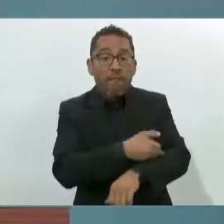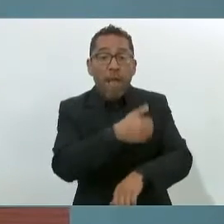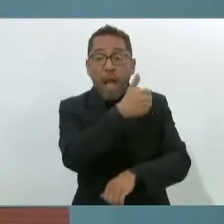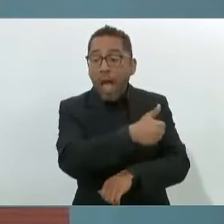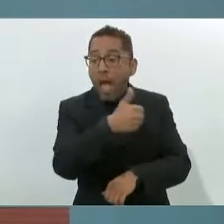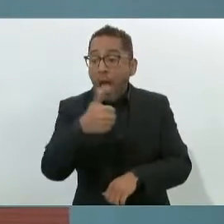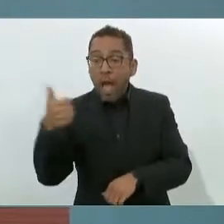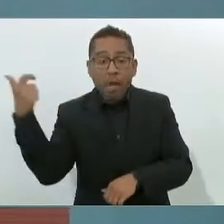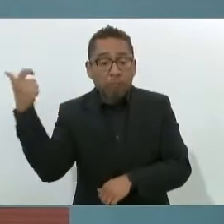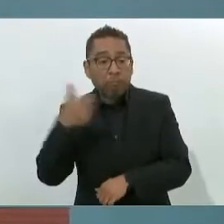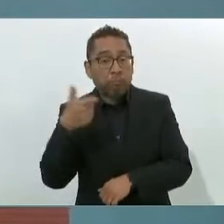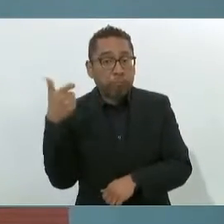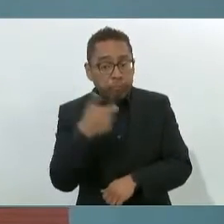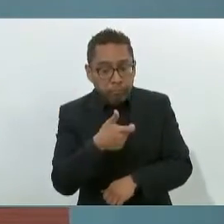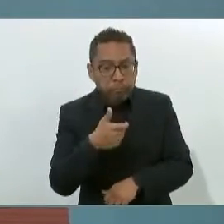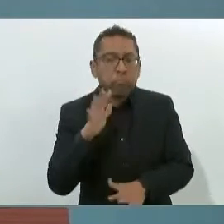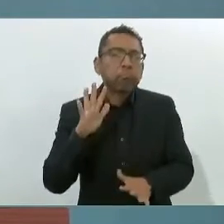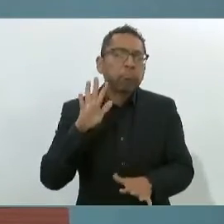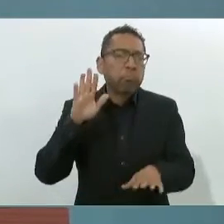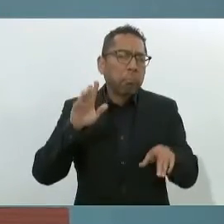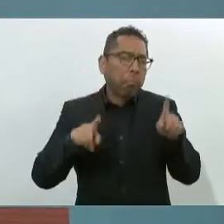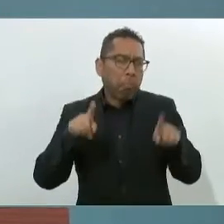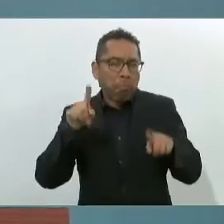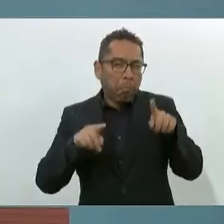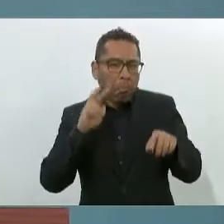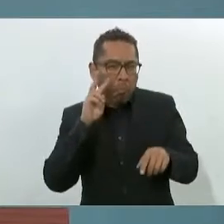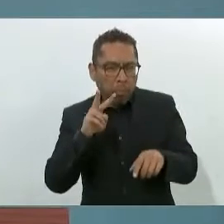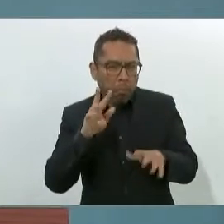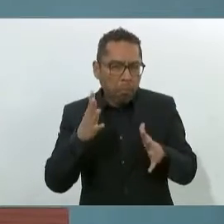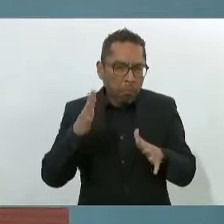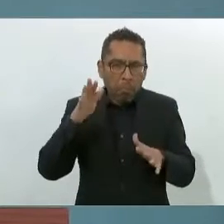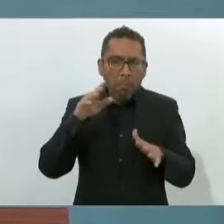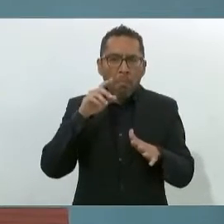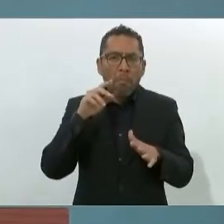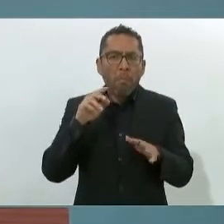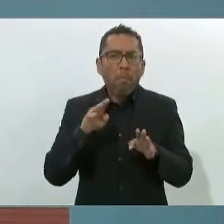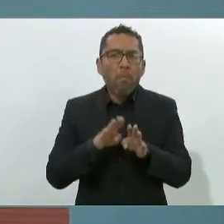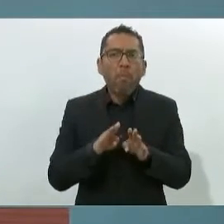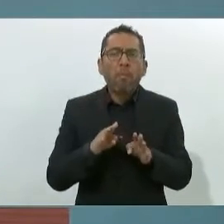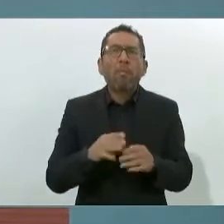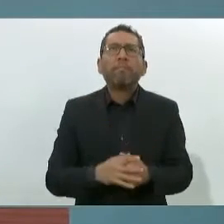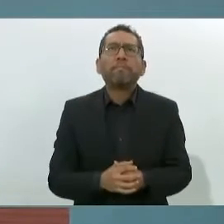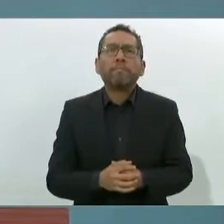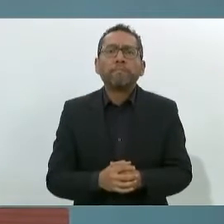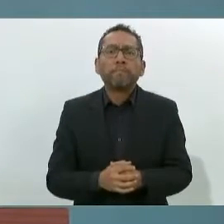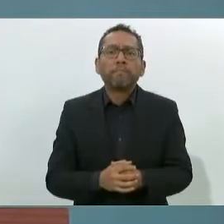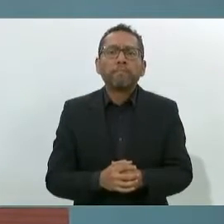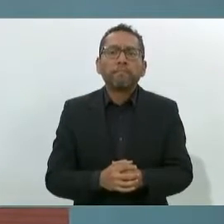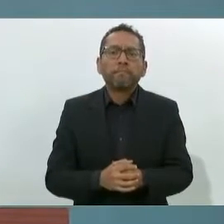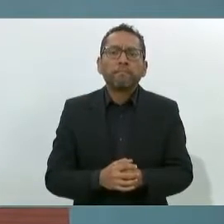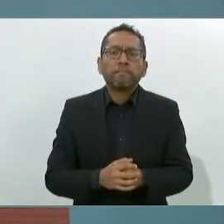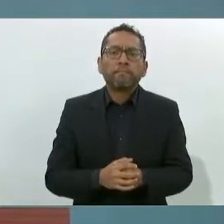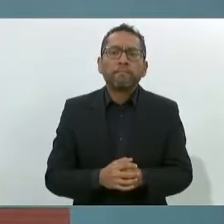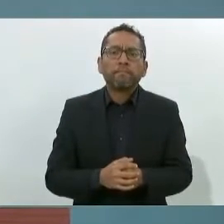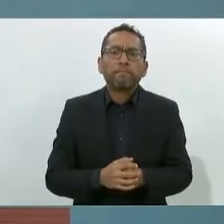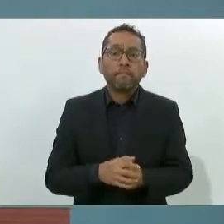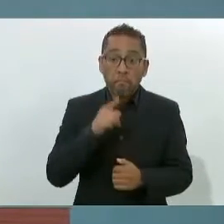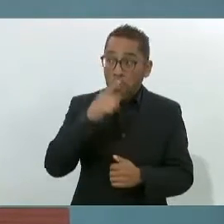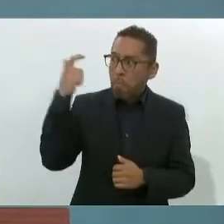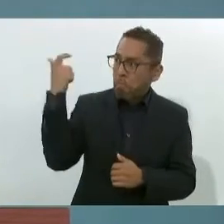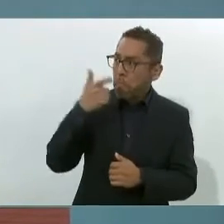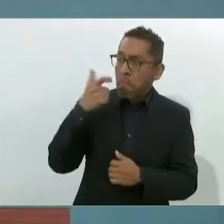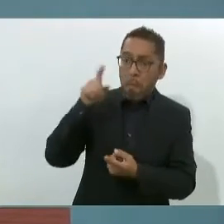Si se compara ese ingreso con lo que se